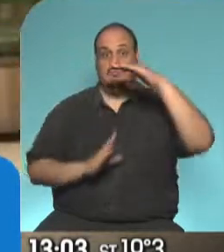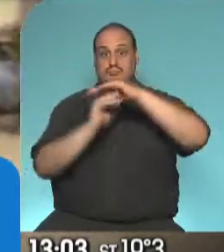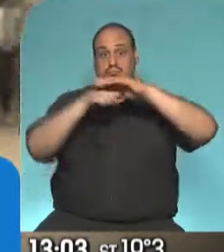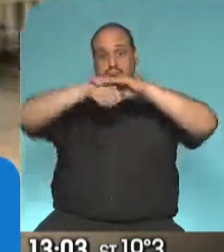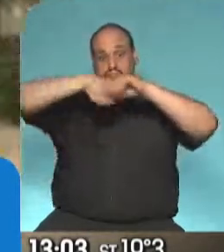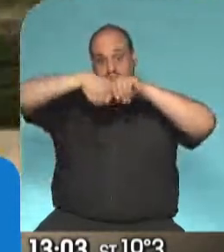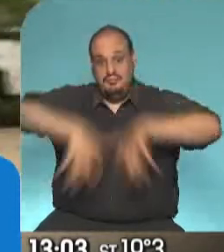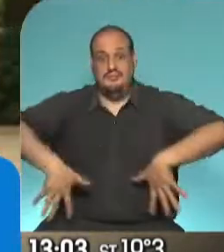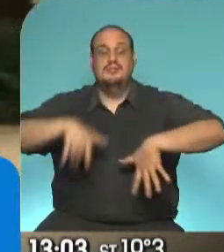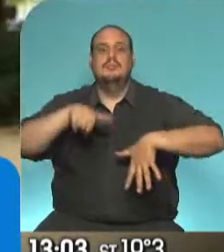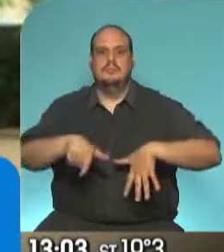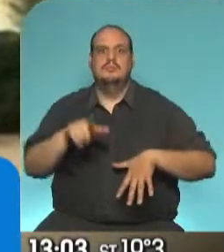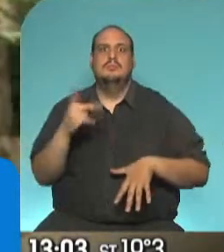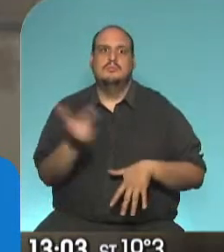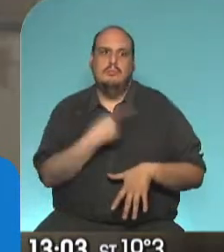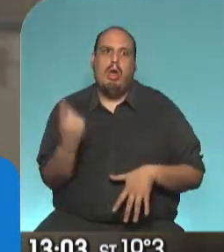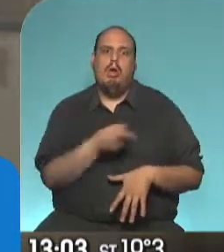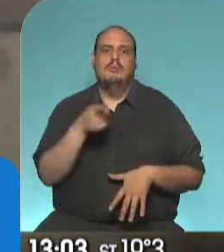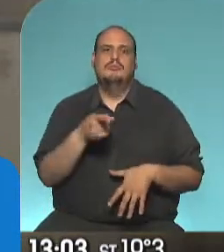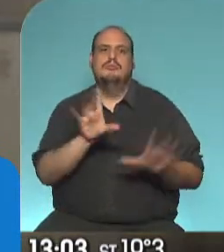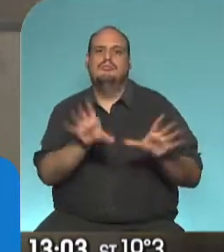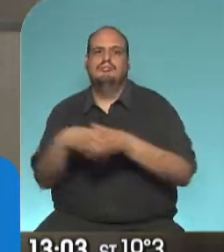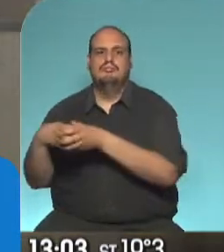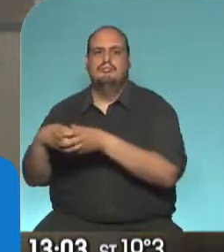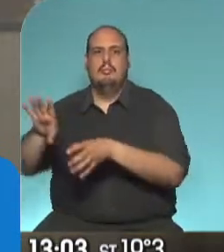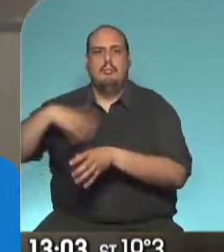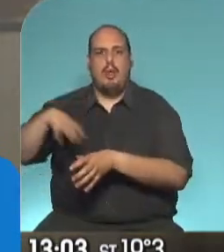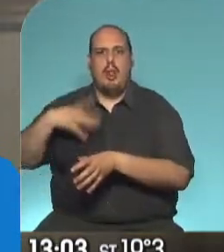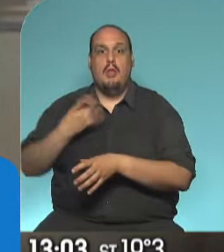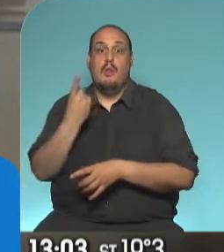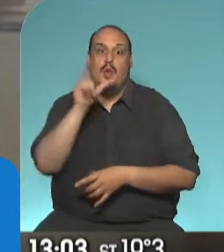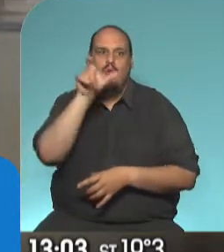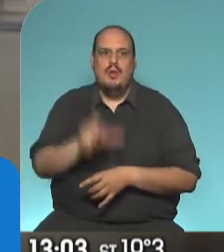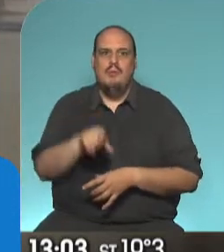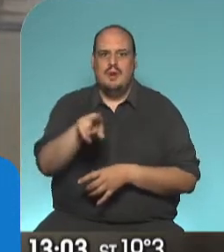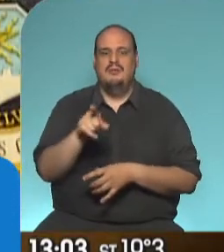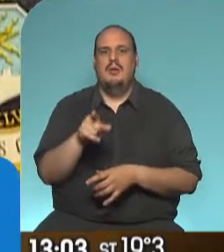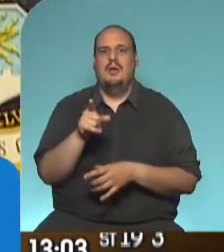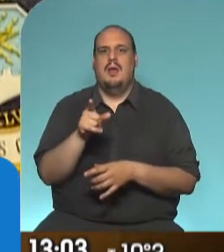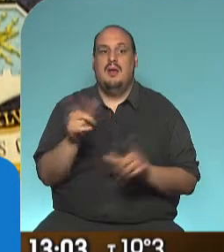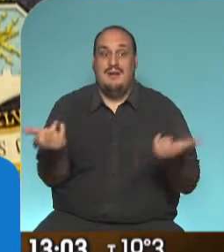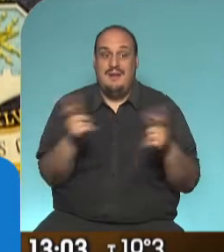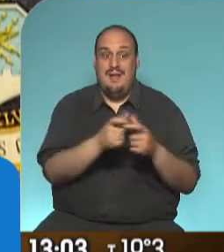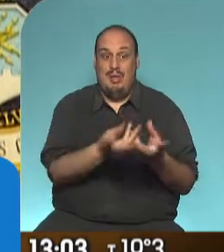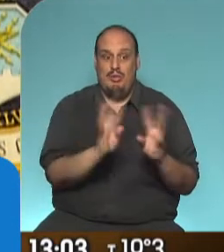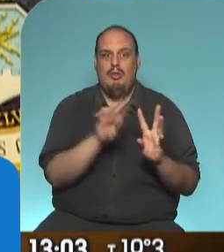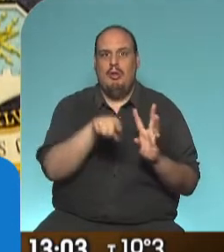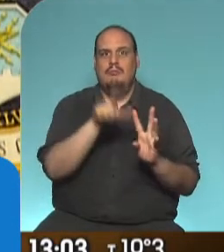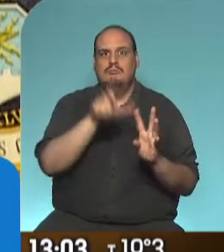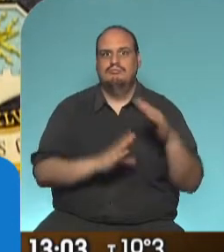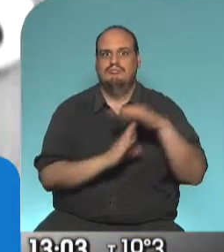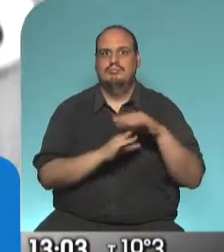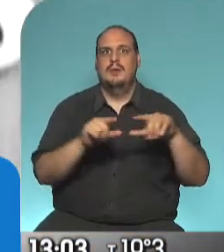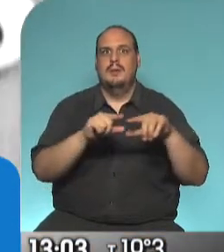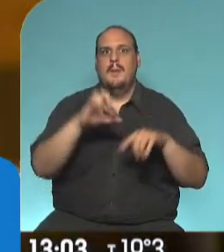Estado Mayor Conjunto, habían sido aisladas preventivamente luego de un caso positivo entre los asistentes a una reunión de máximo nivel en el